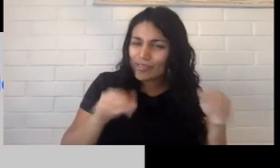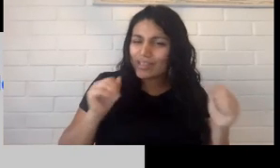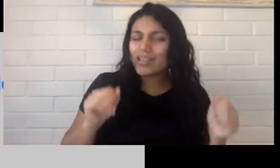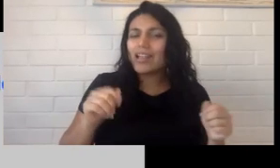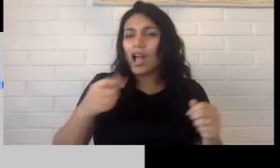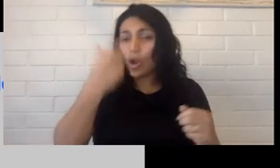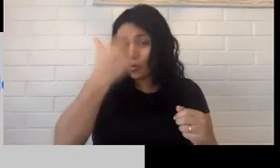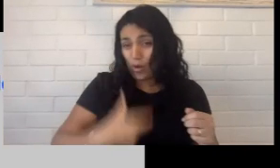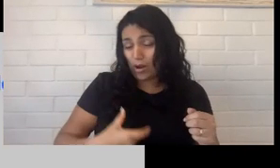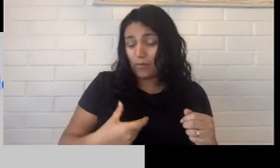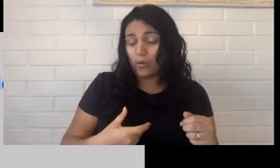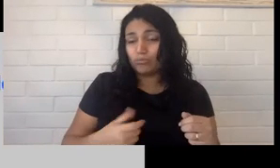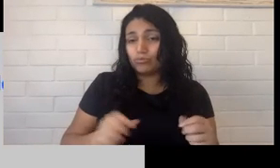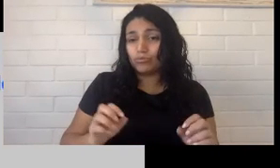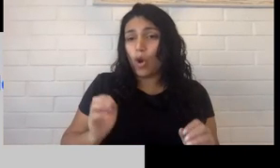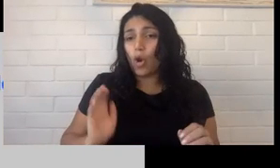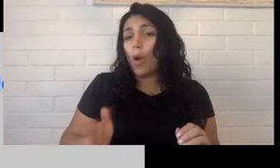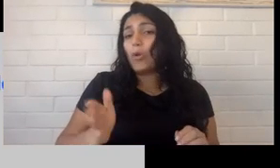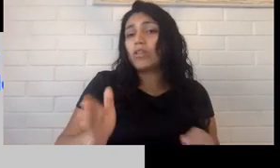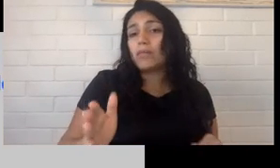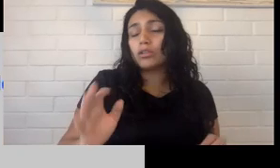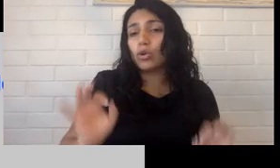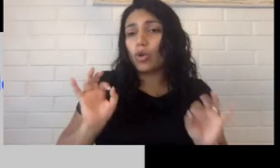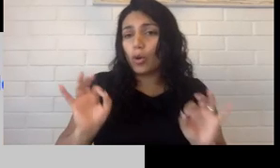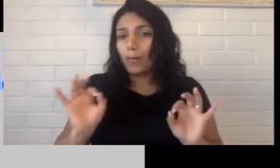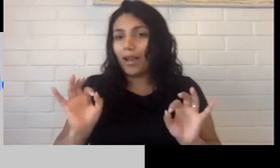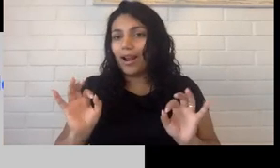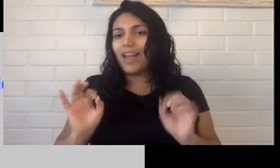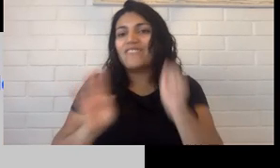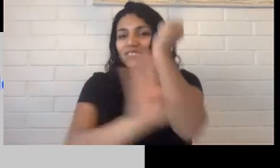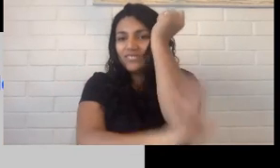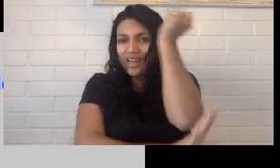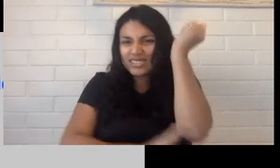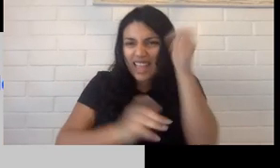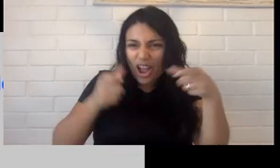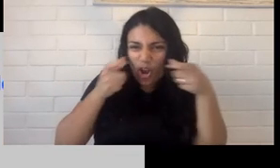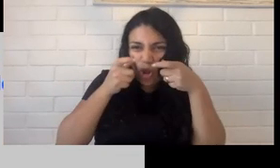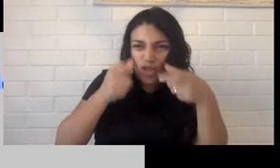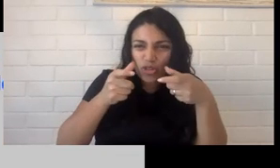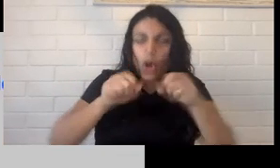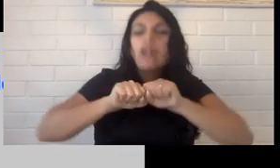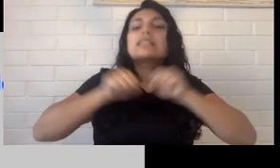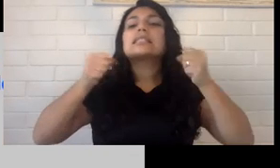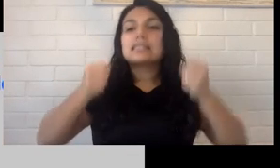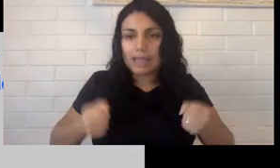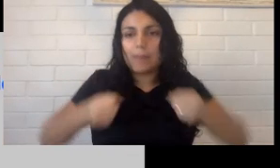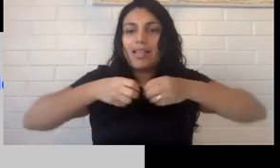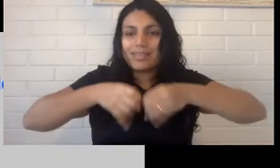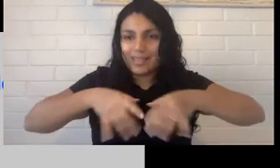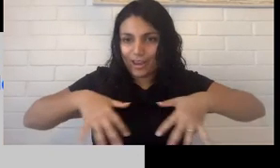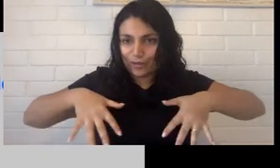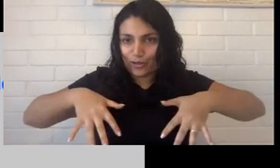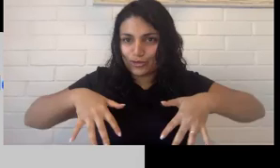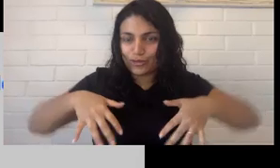realiza el organismo como parte del comportamiento tienen como base el control desde el sistema nervioso.